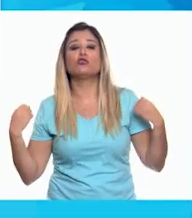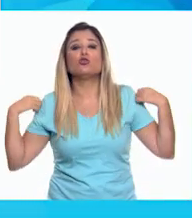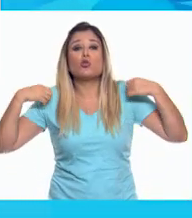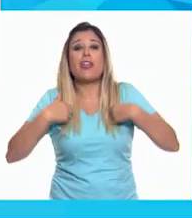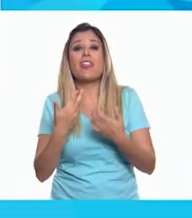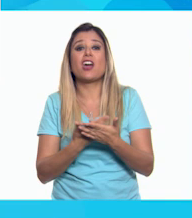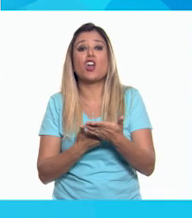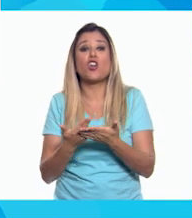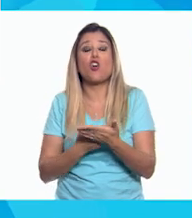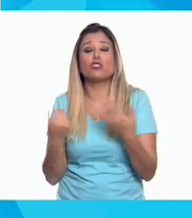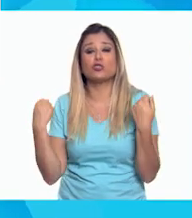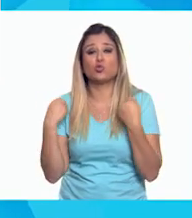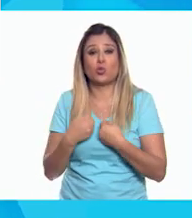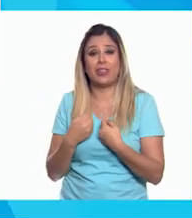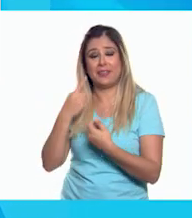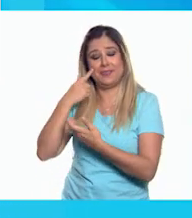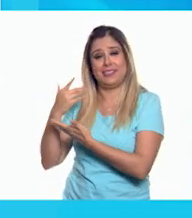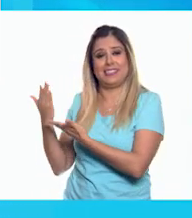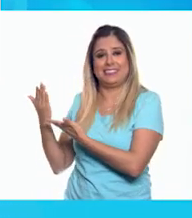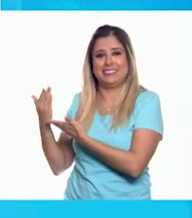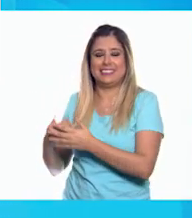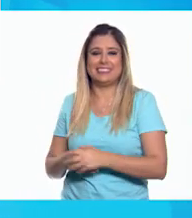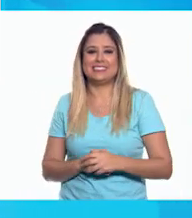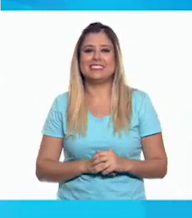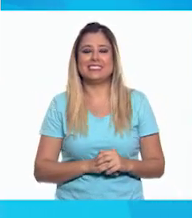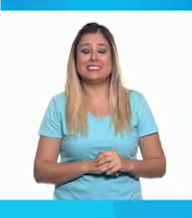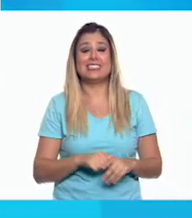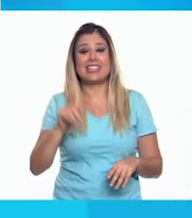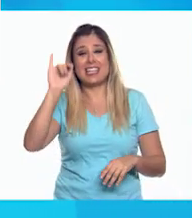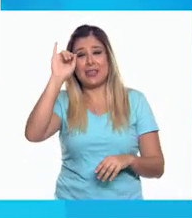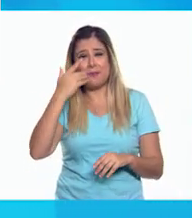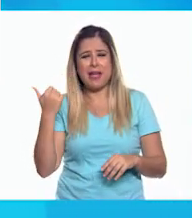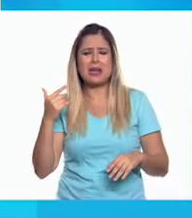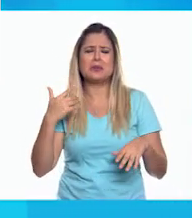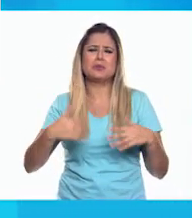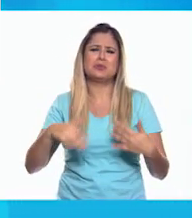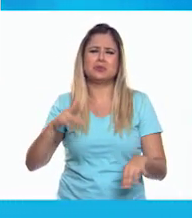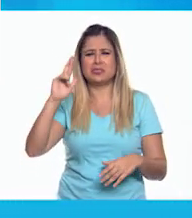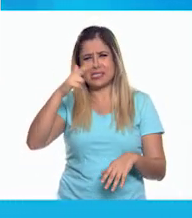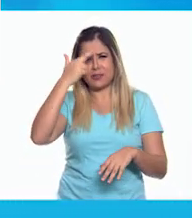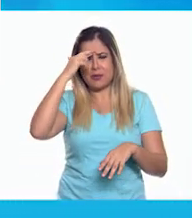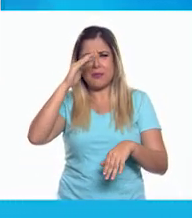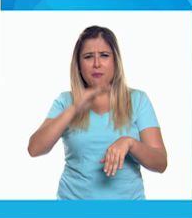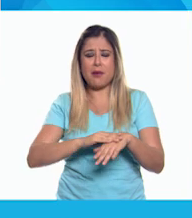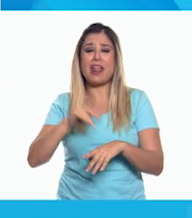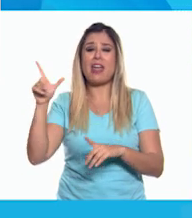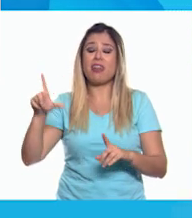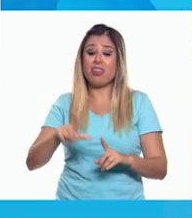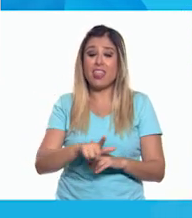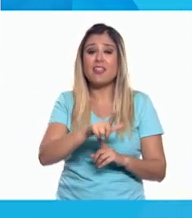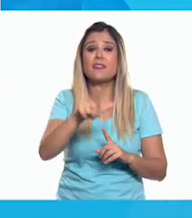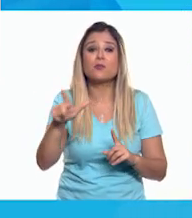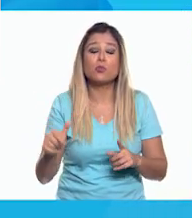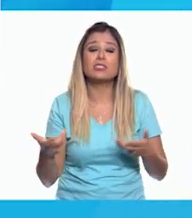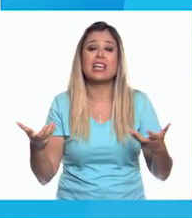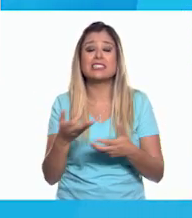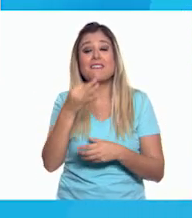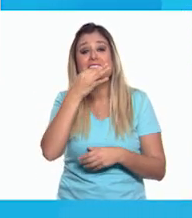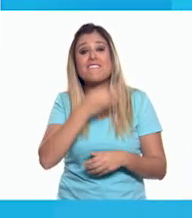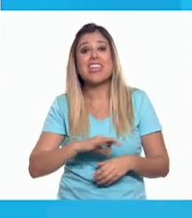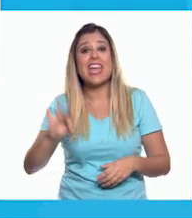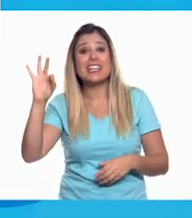rosa. ¡Ay, mira! Uh-huh. Esa imagen la recuerdo muy bien porque fue después de que hicimos una